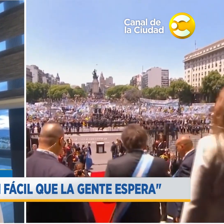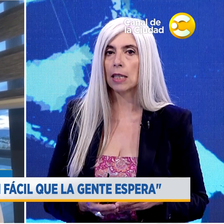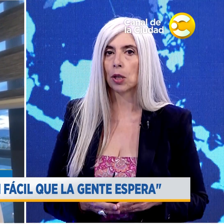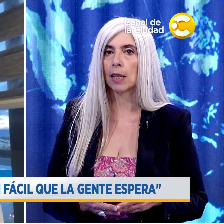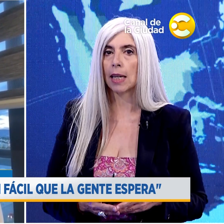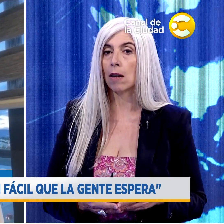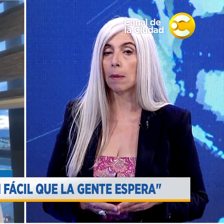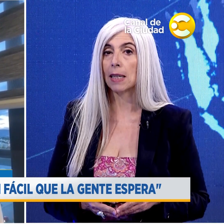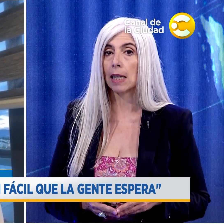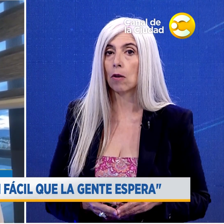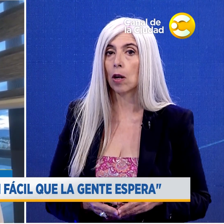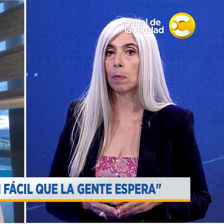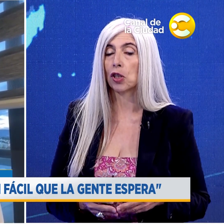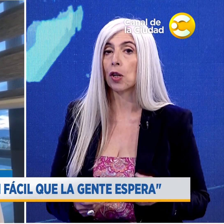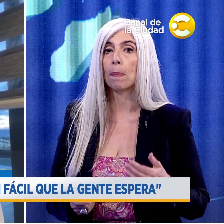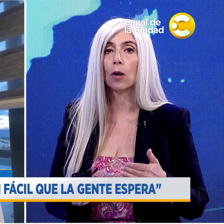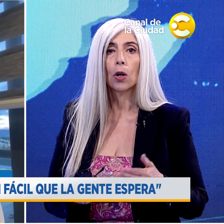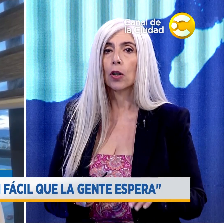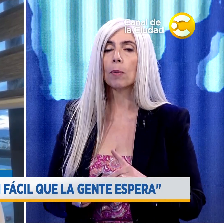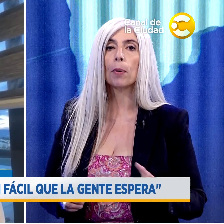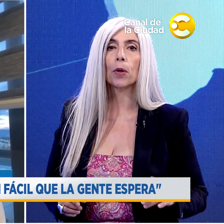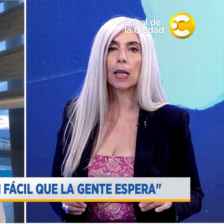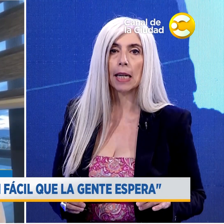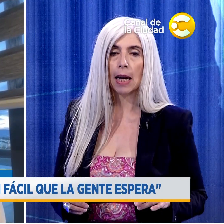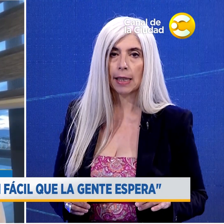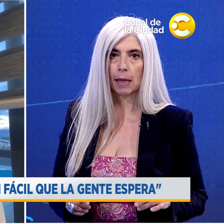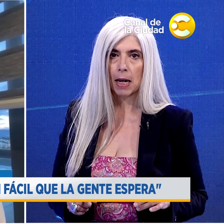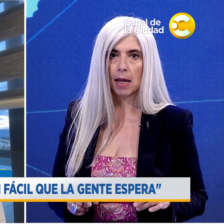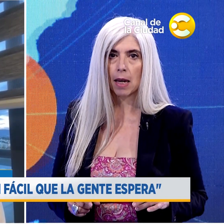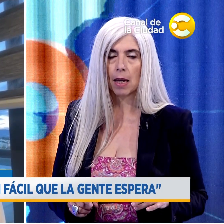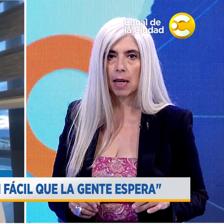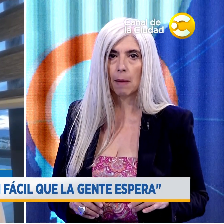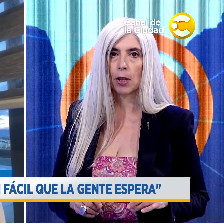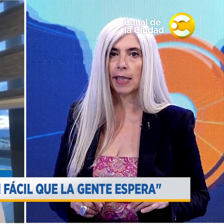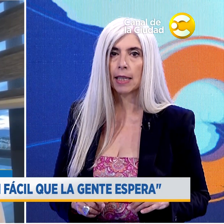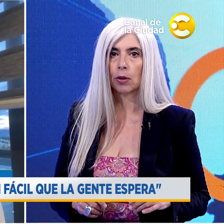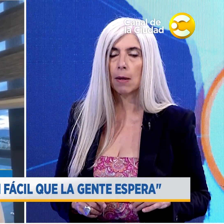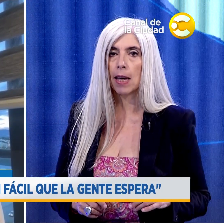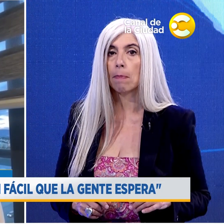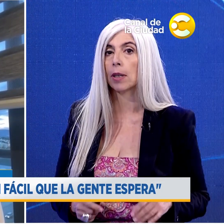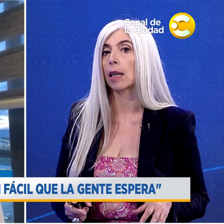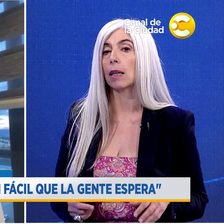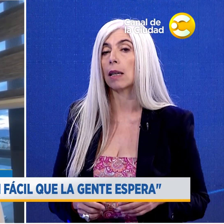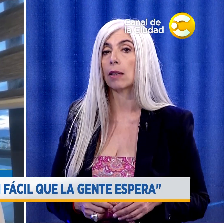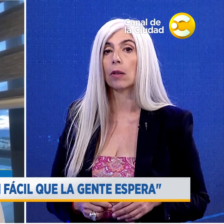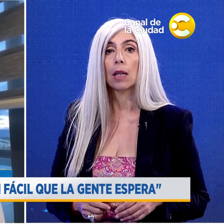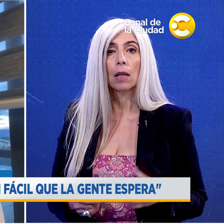una pregunta sobre qué es lo que pasa con la oposición, pero no me puedo ir al tema de la política todavía